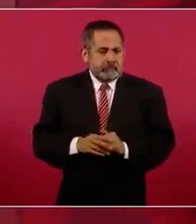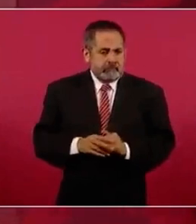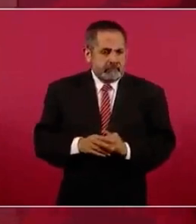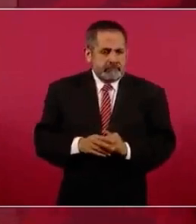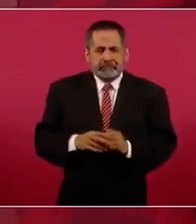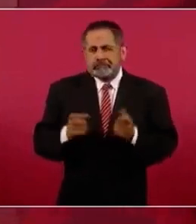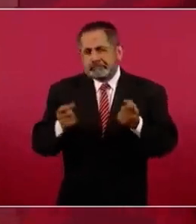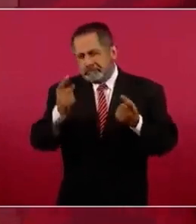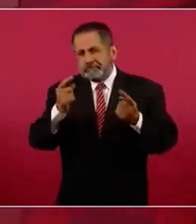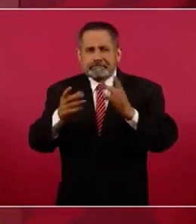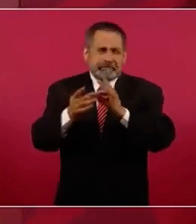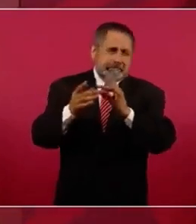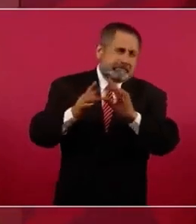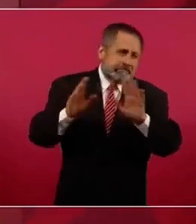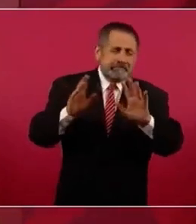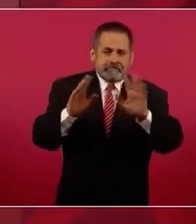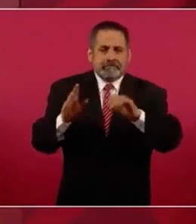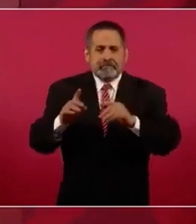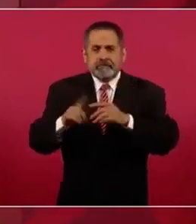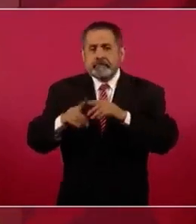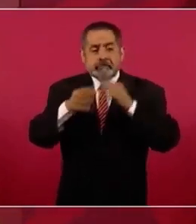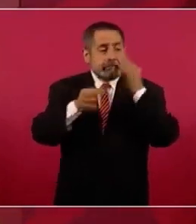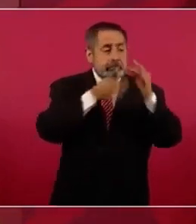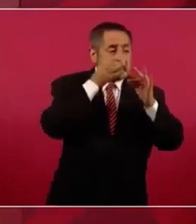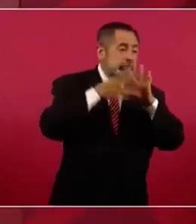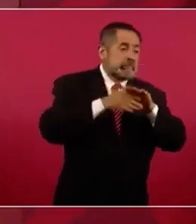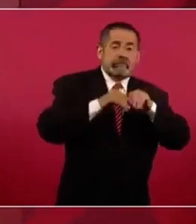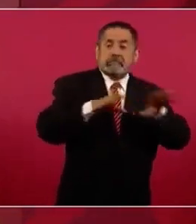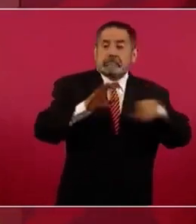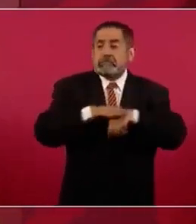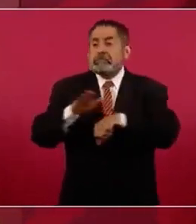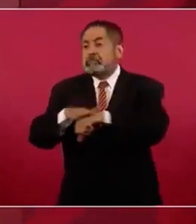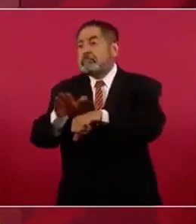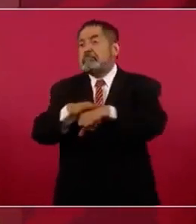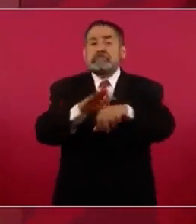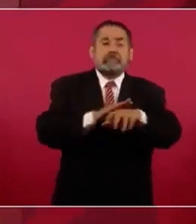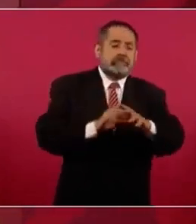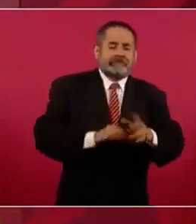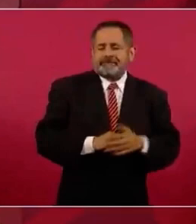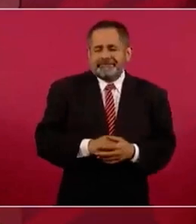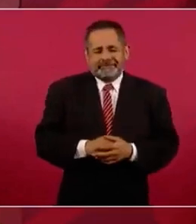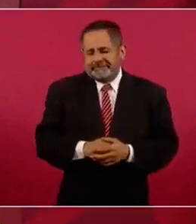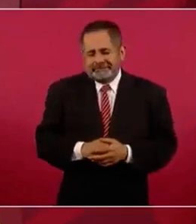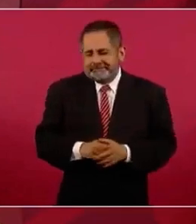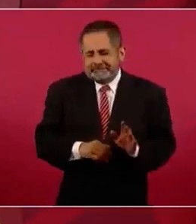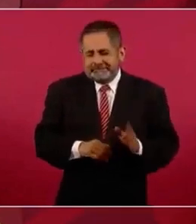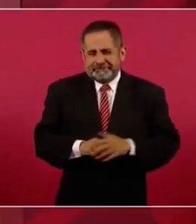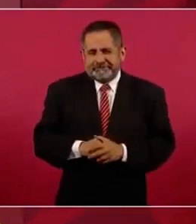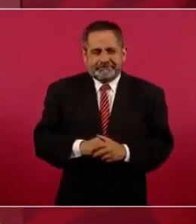Hay ruido en los medios, pero es